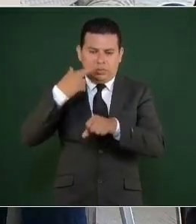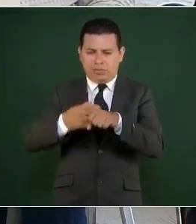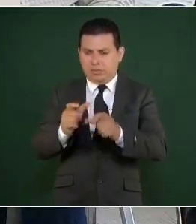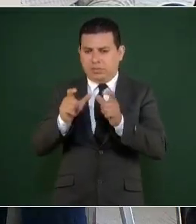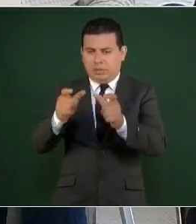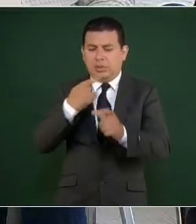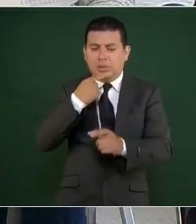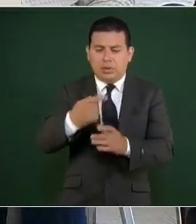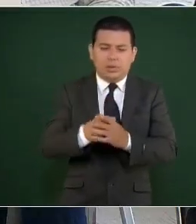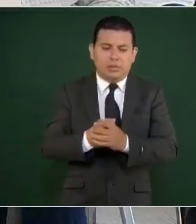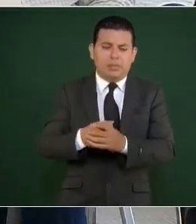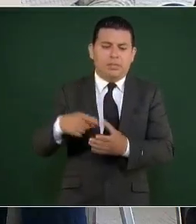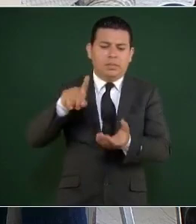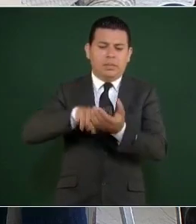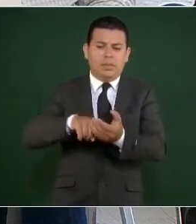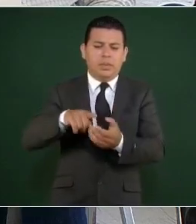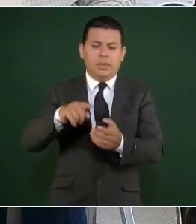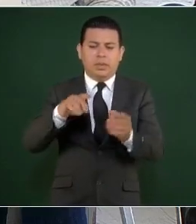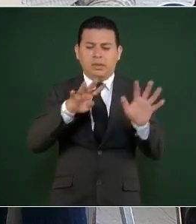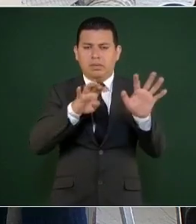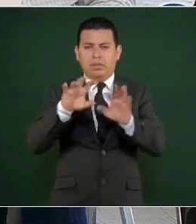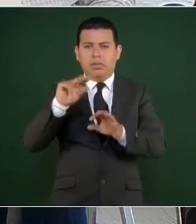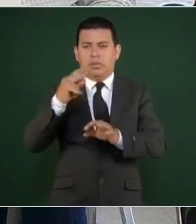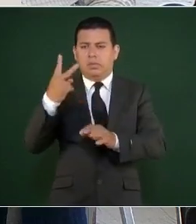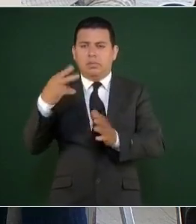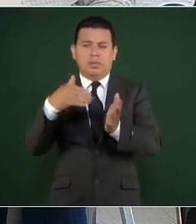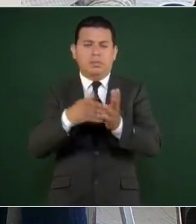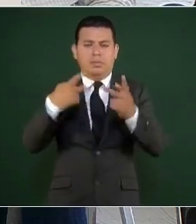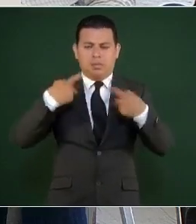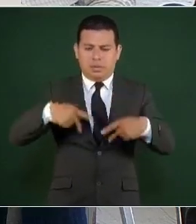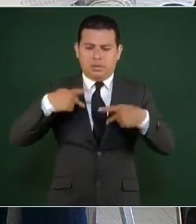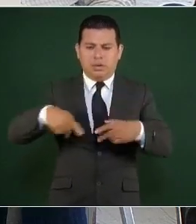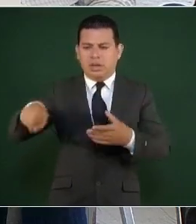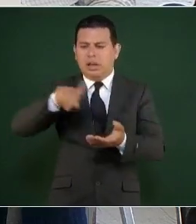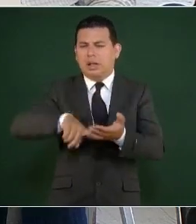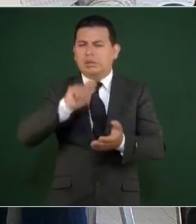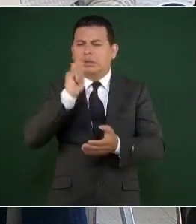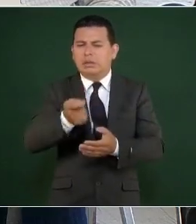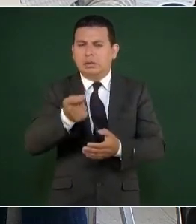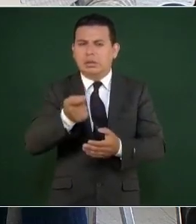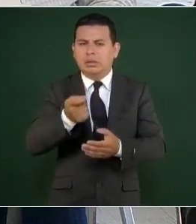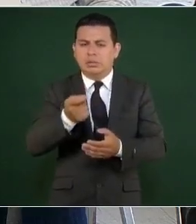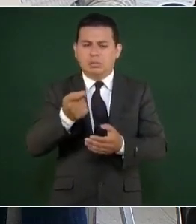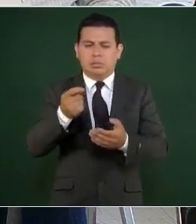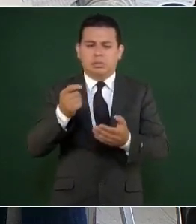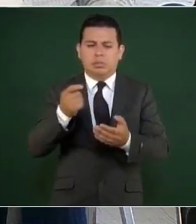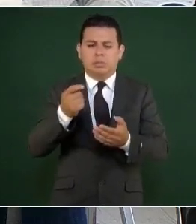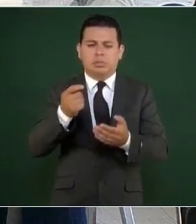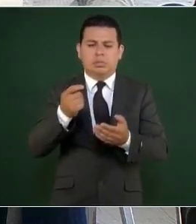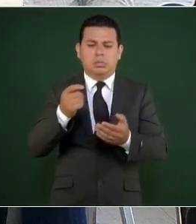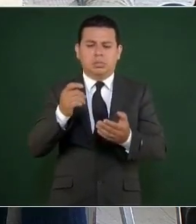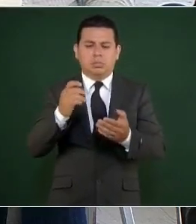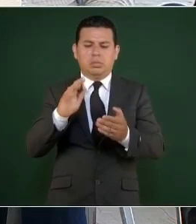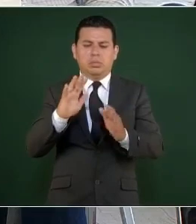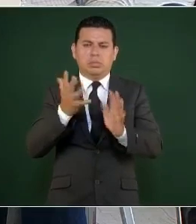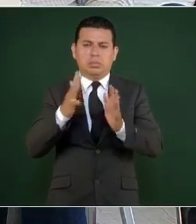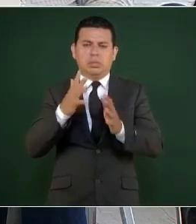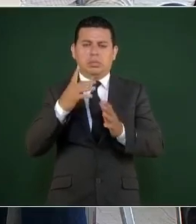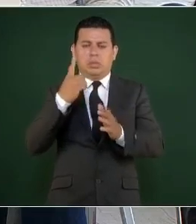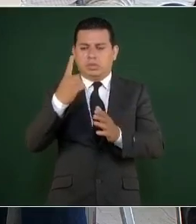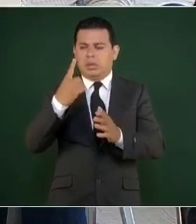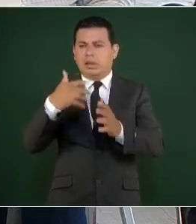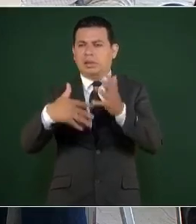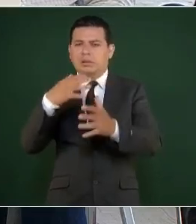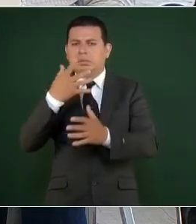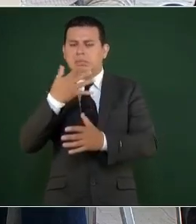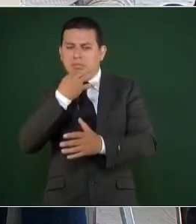sabrá, se han ejecutado a más de 182 mil personas, es decir, una cada 15 minutos,